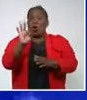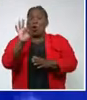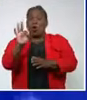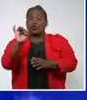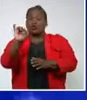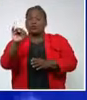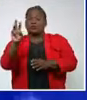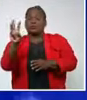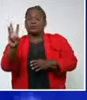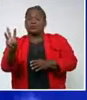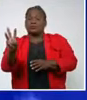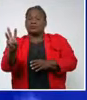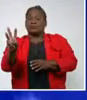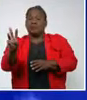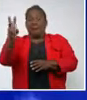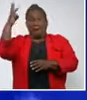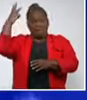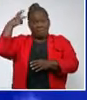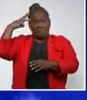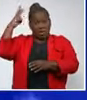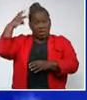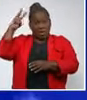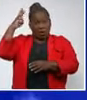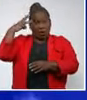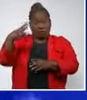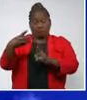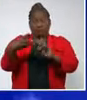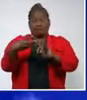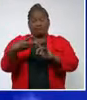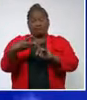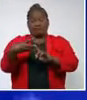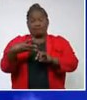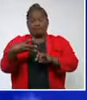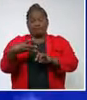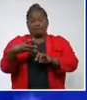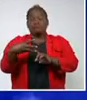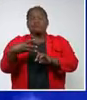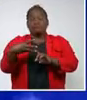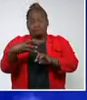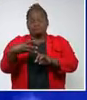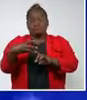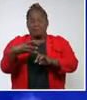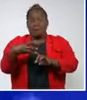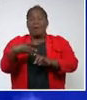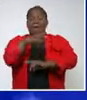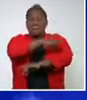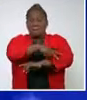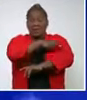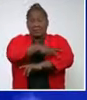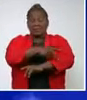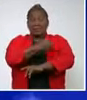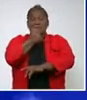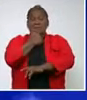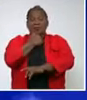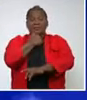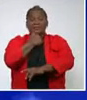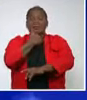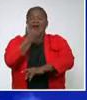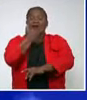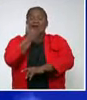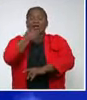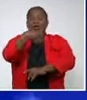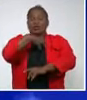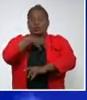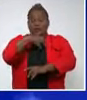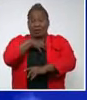255.863. México, que sin ser de los países que mayor número de casos tiene, sí es de los países que aporta